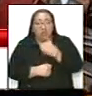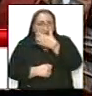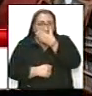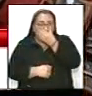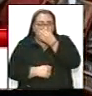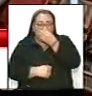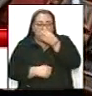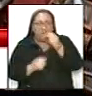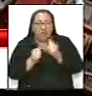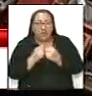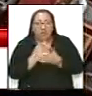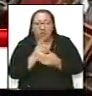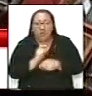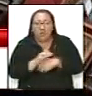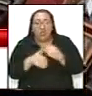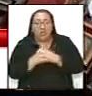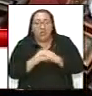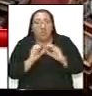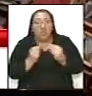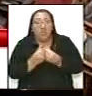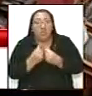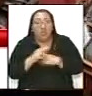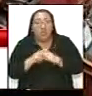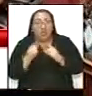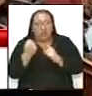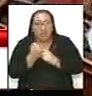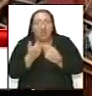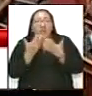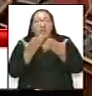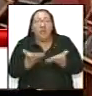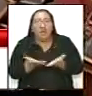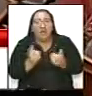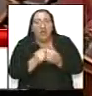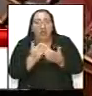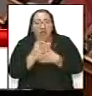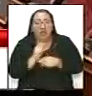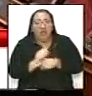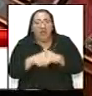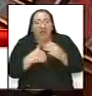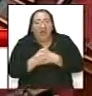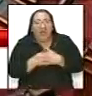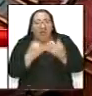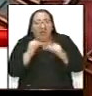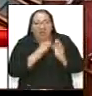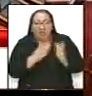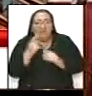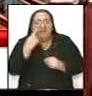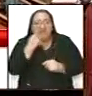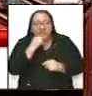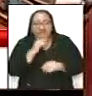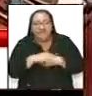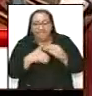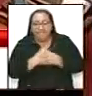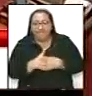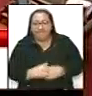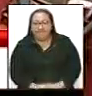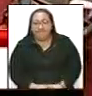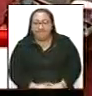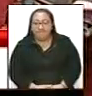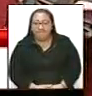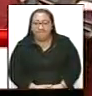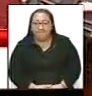educación ciudadana que cuida a este sector de la sociedad, brindándoles una educación con enfoque de género y sexual